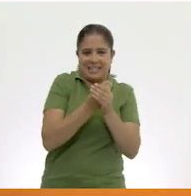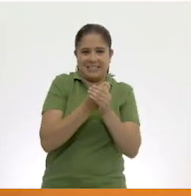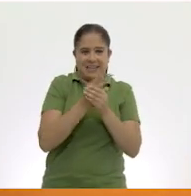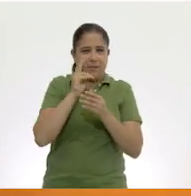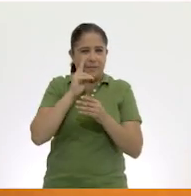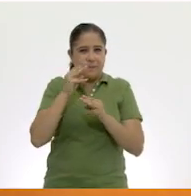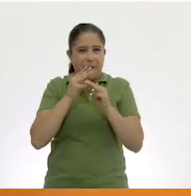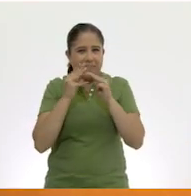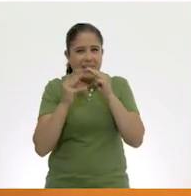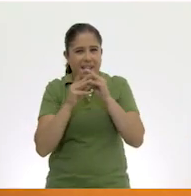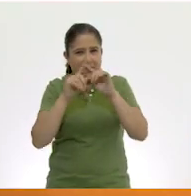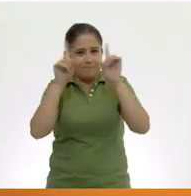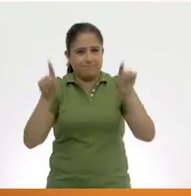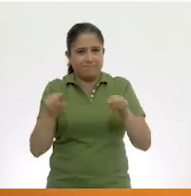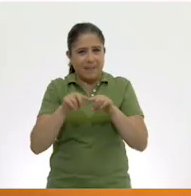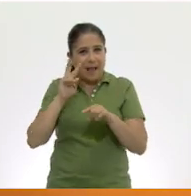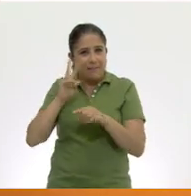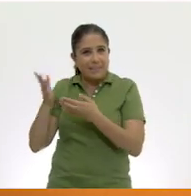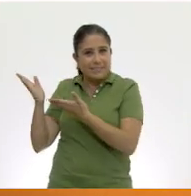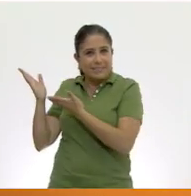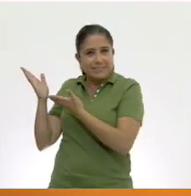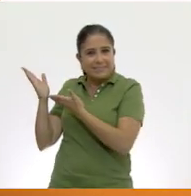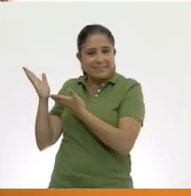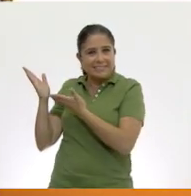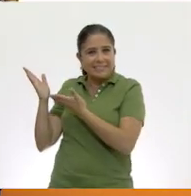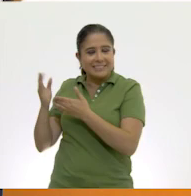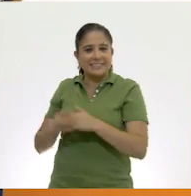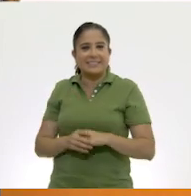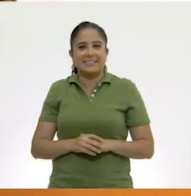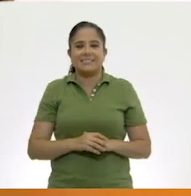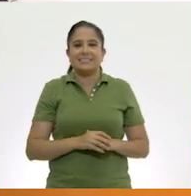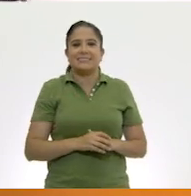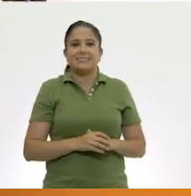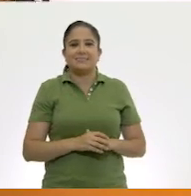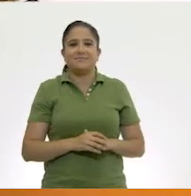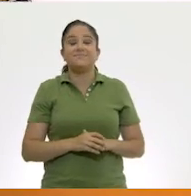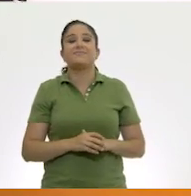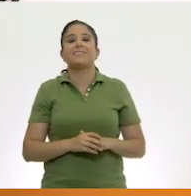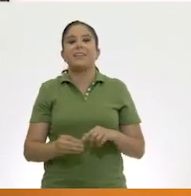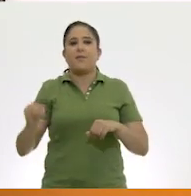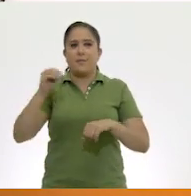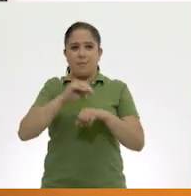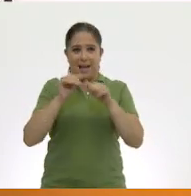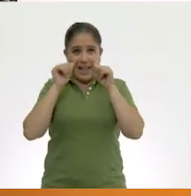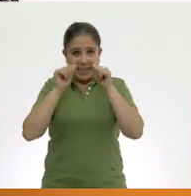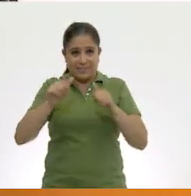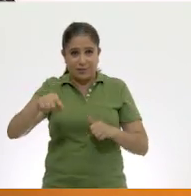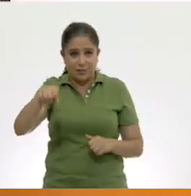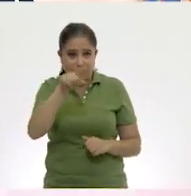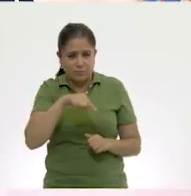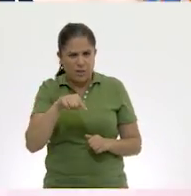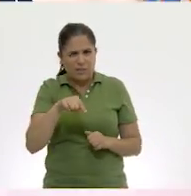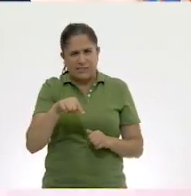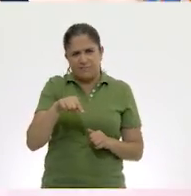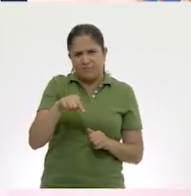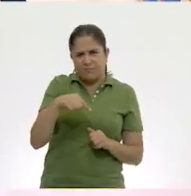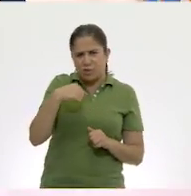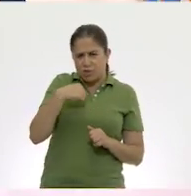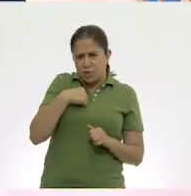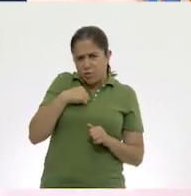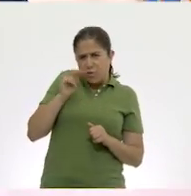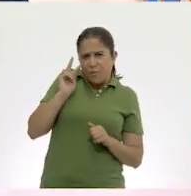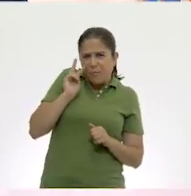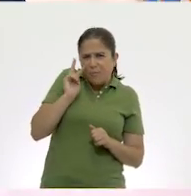pizarrón ya se dieron cuenta que tenemos un material pongan atención porque yo lo veo